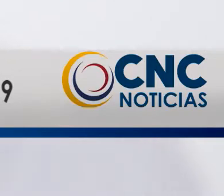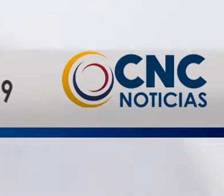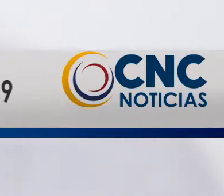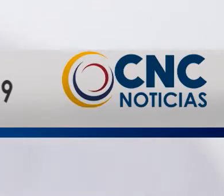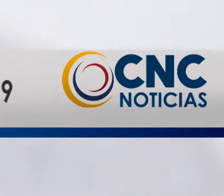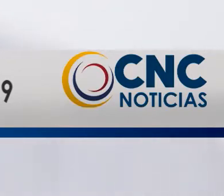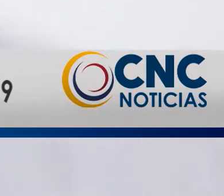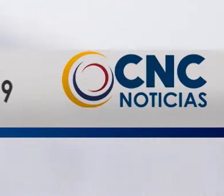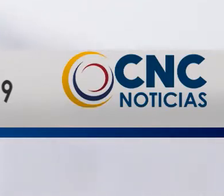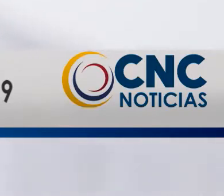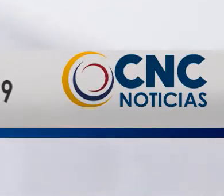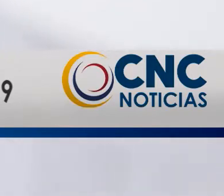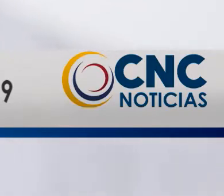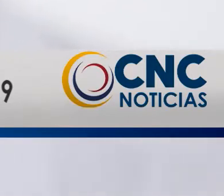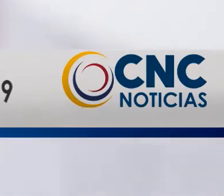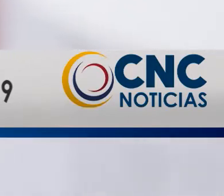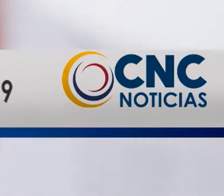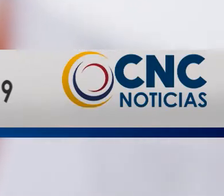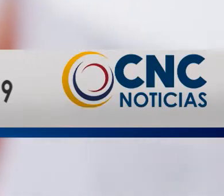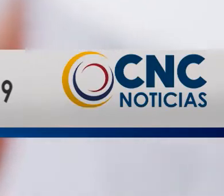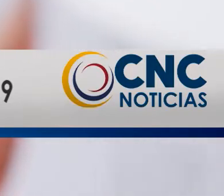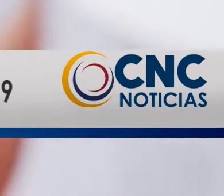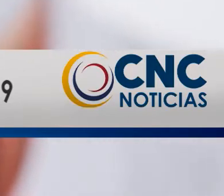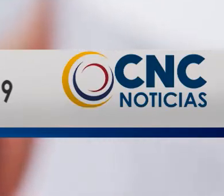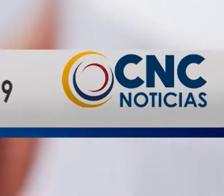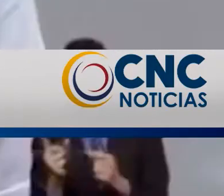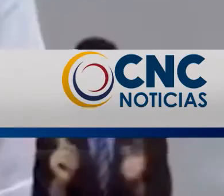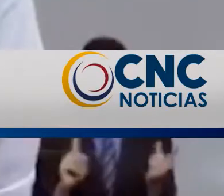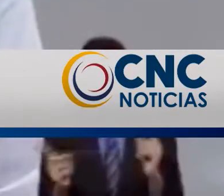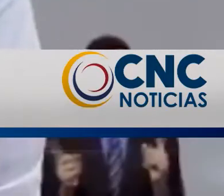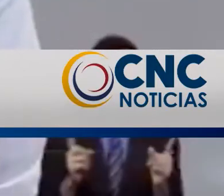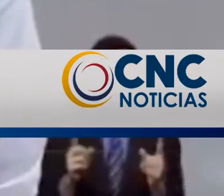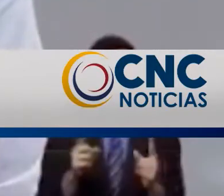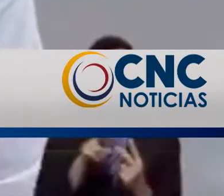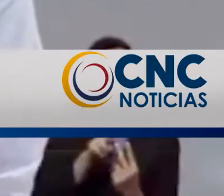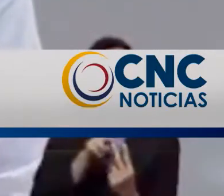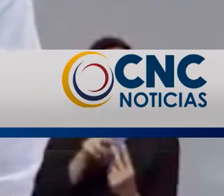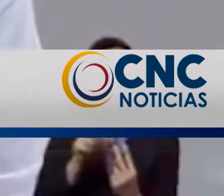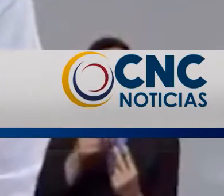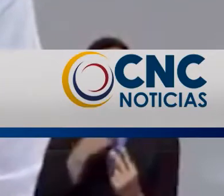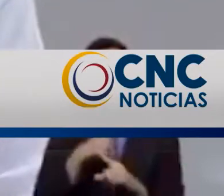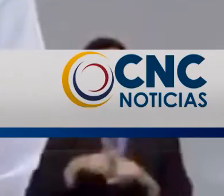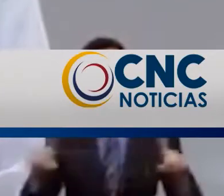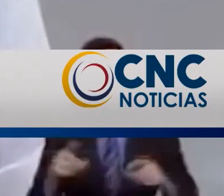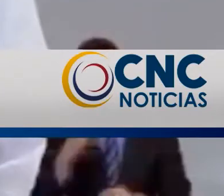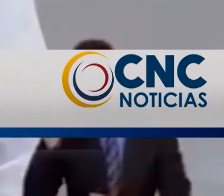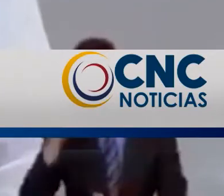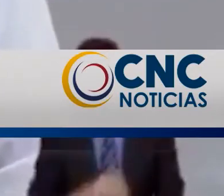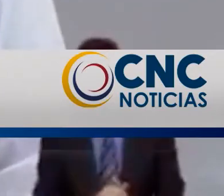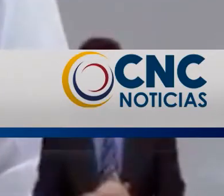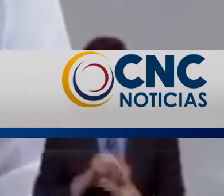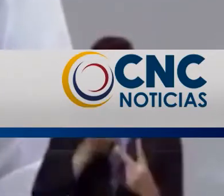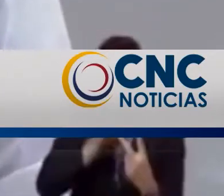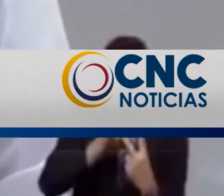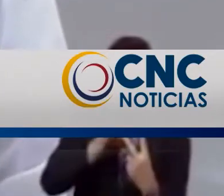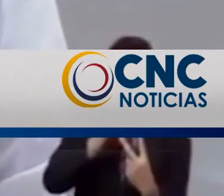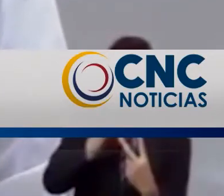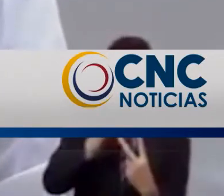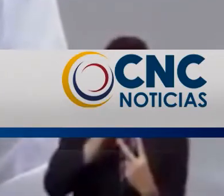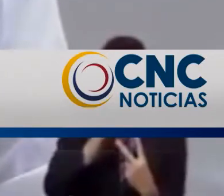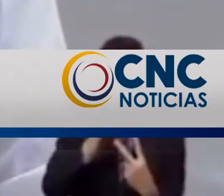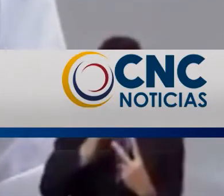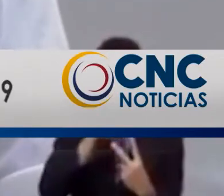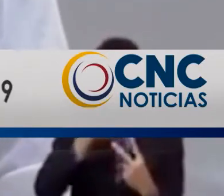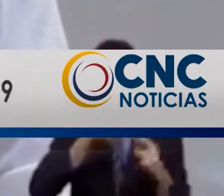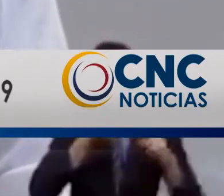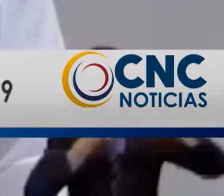de pruebas que arrojan positivo o negativo en un tiempo corto. Es una prueba que busca el ácido ribonucleico del